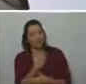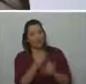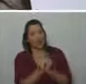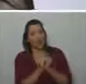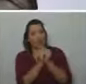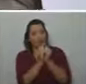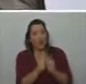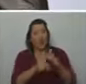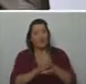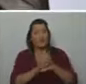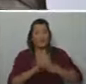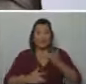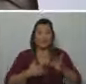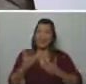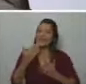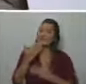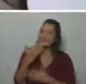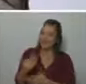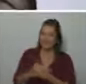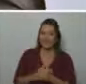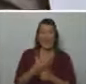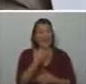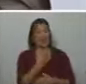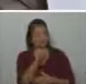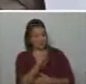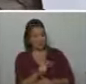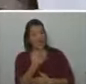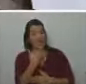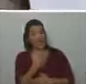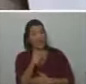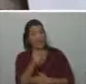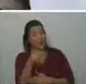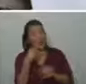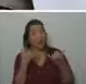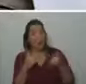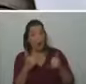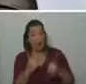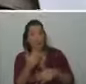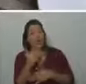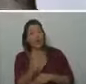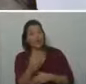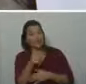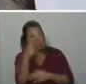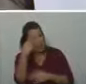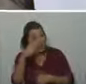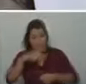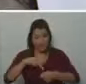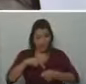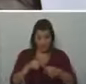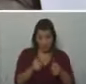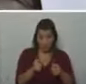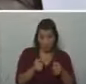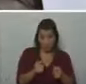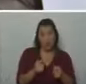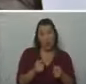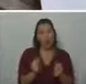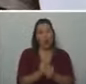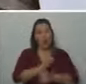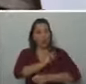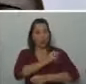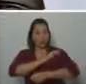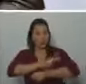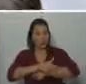en ese sentimiento. Gracias. Gracias a usted. Gracias a usted por jugar, por activar también el producto de la Junta de Protección Social. Y